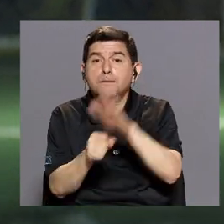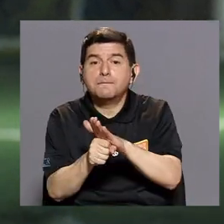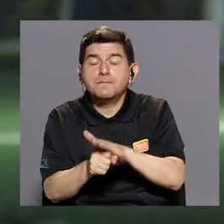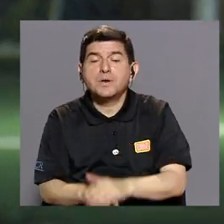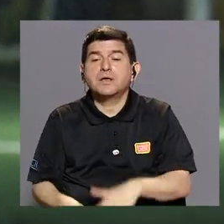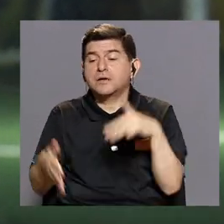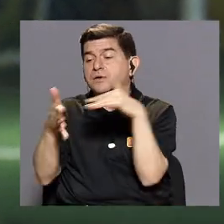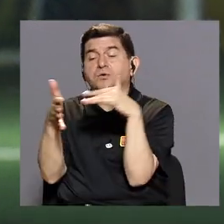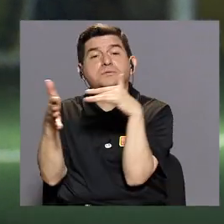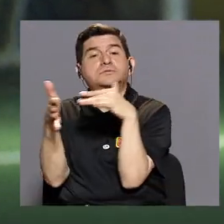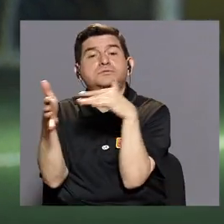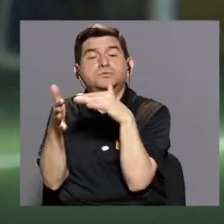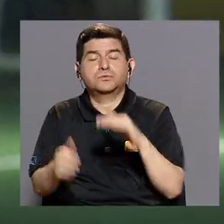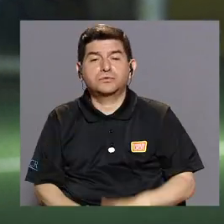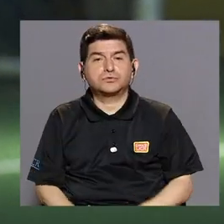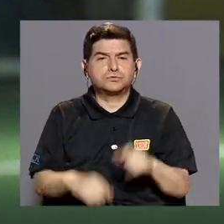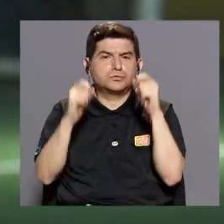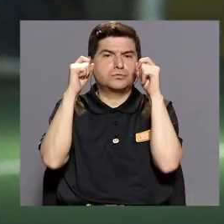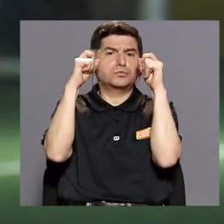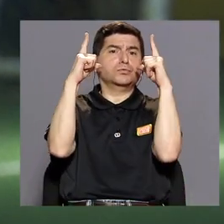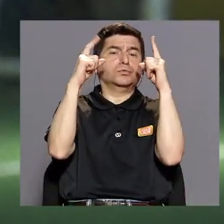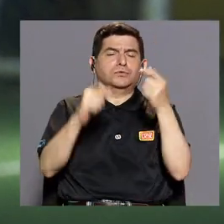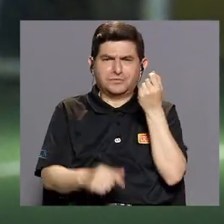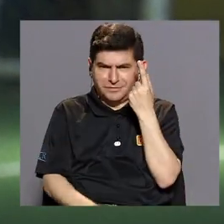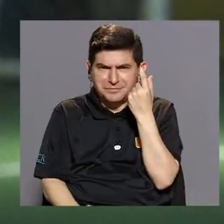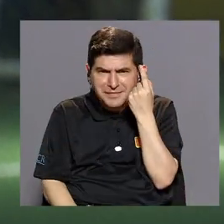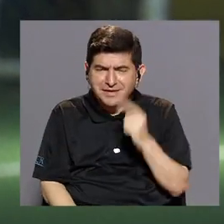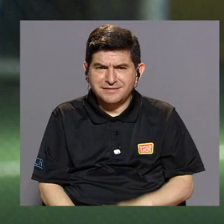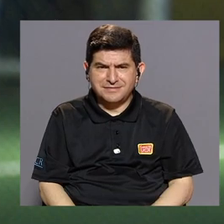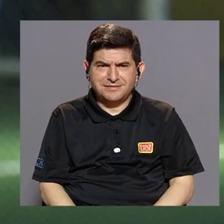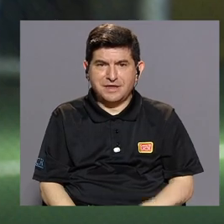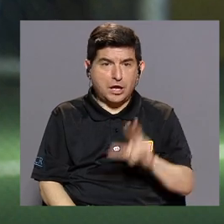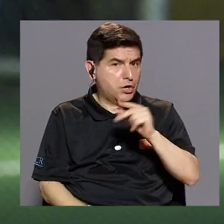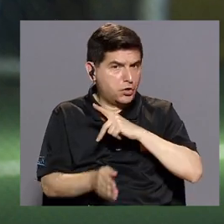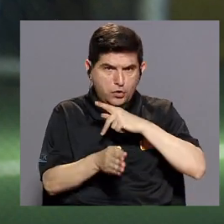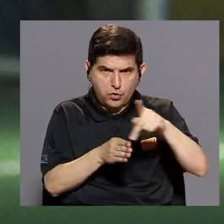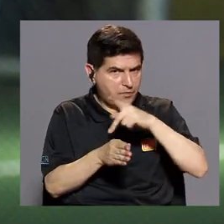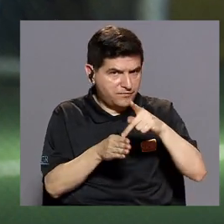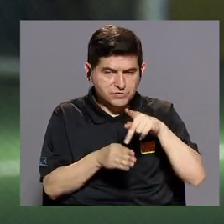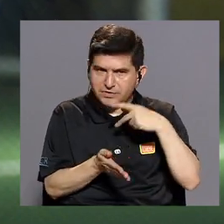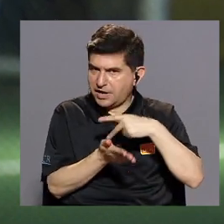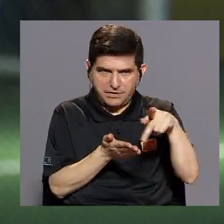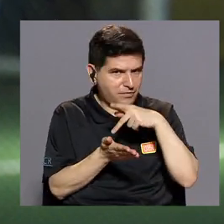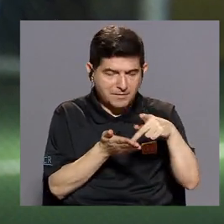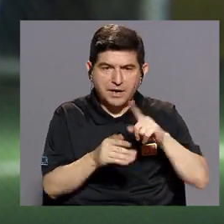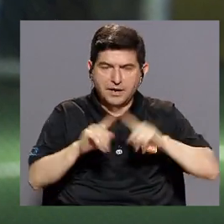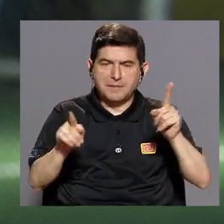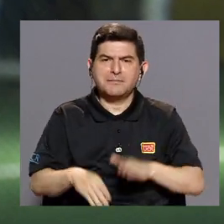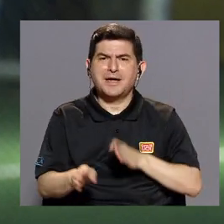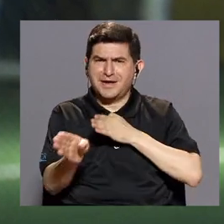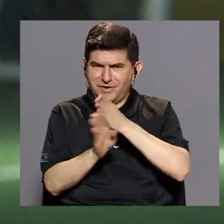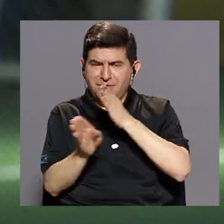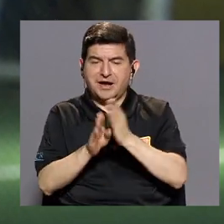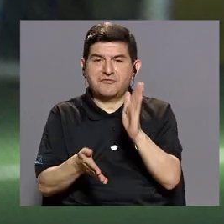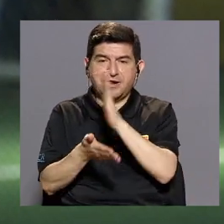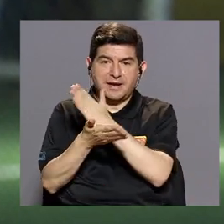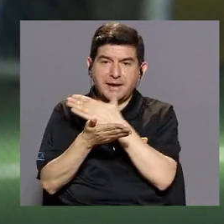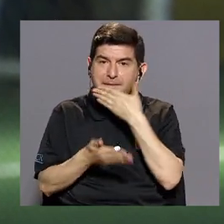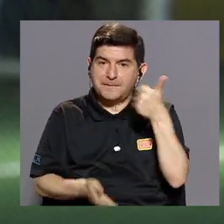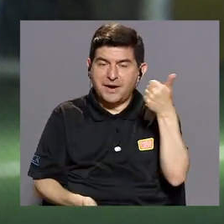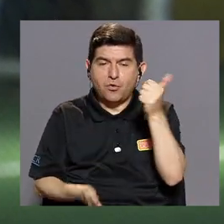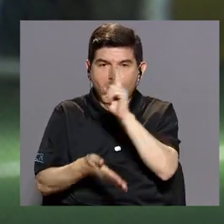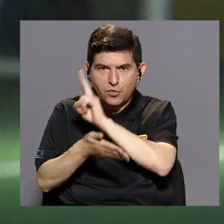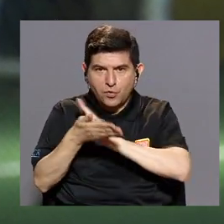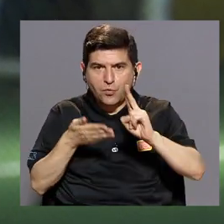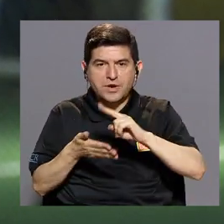cumplir académicamente. Impresionante, sí. ¿Me entendés? Entonces, no es profesional porque no le pagan. Pero, por Dios, estás sacando una carrera en una de las mejores universidades de